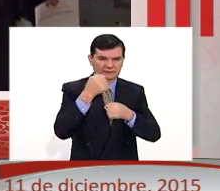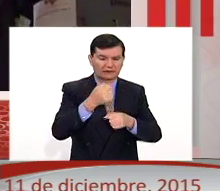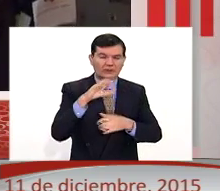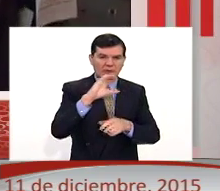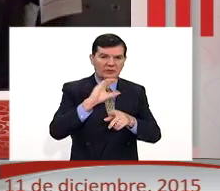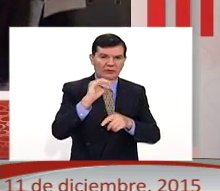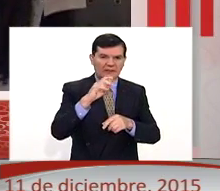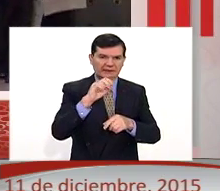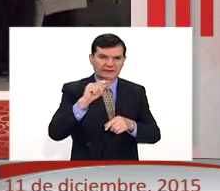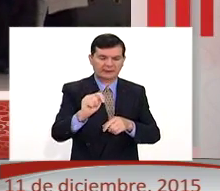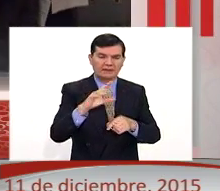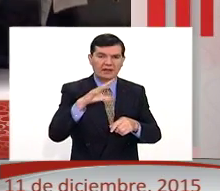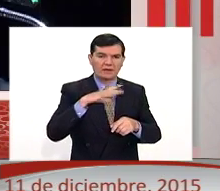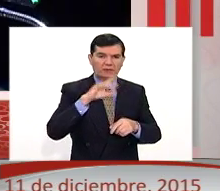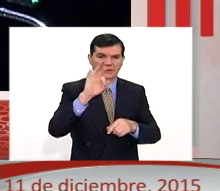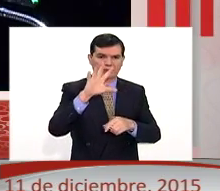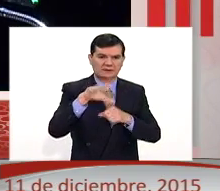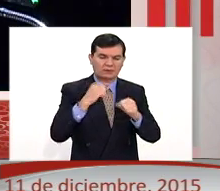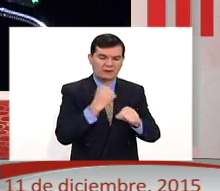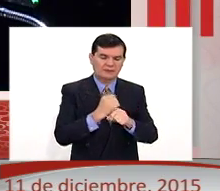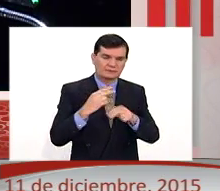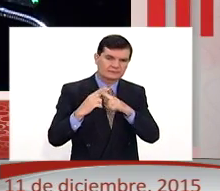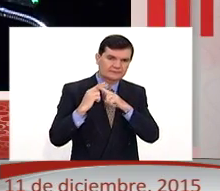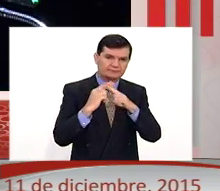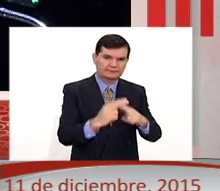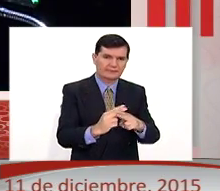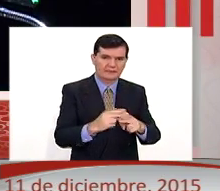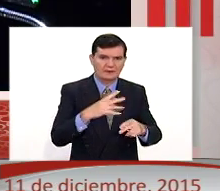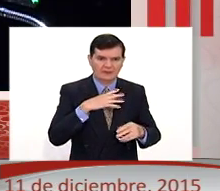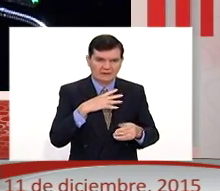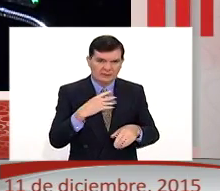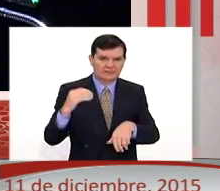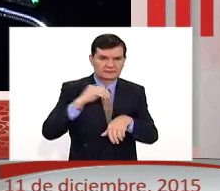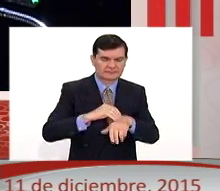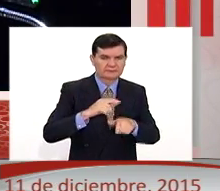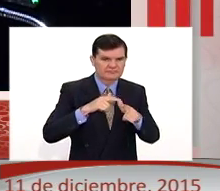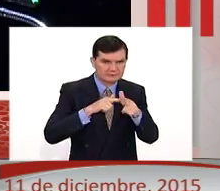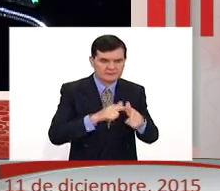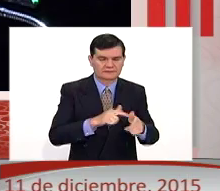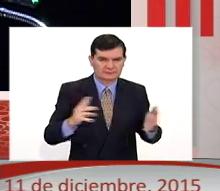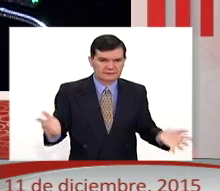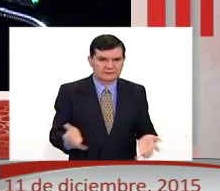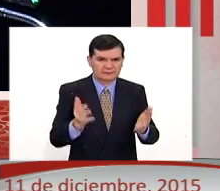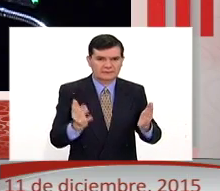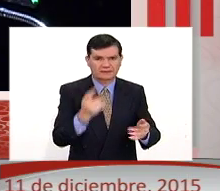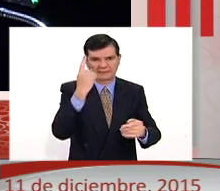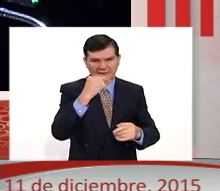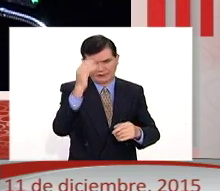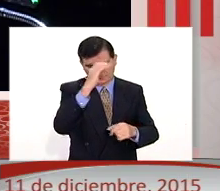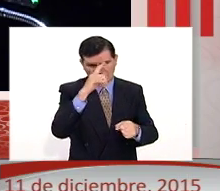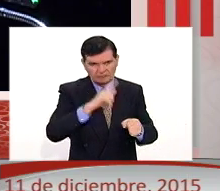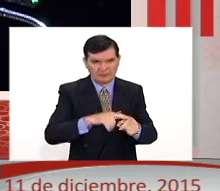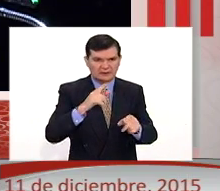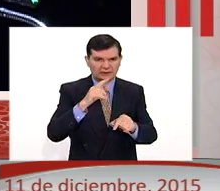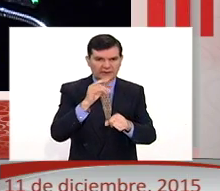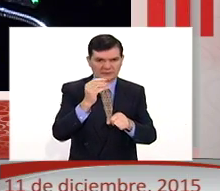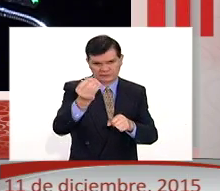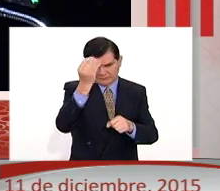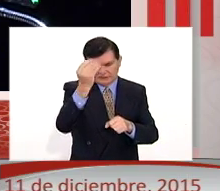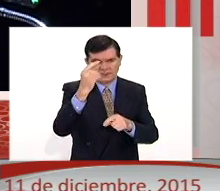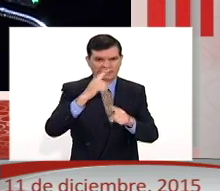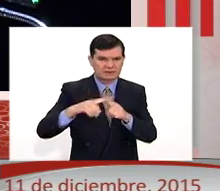CONACYT cumple 45 años. Debemos seguir invirtiendo en la creación y mejoramiento de la infraestructura, también en